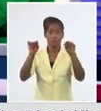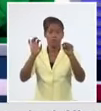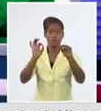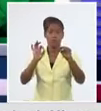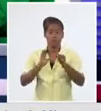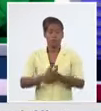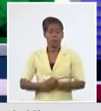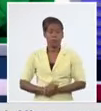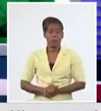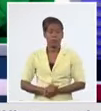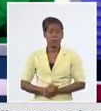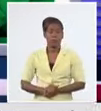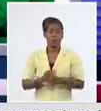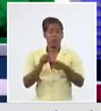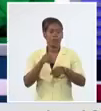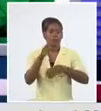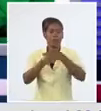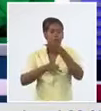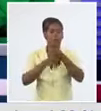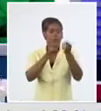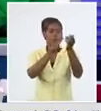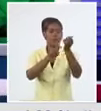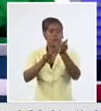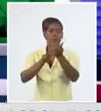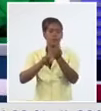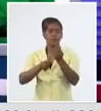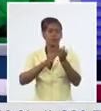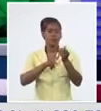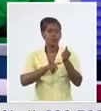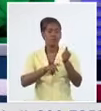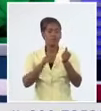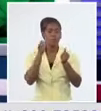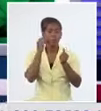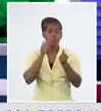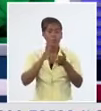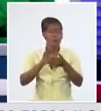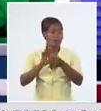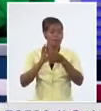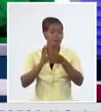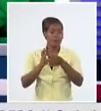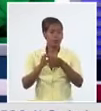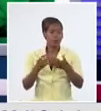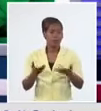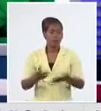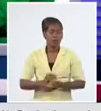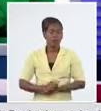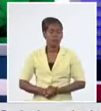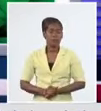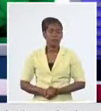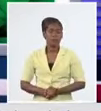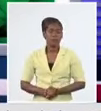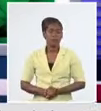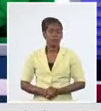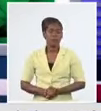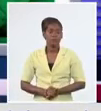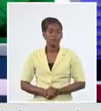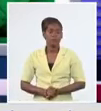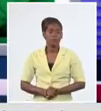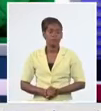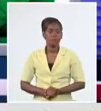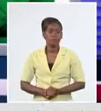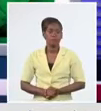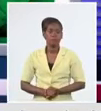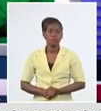provincias que hoy quisiéramos hacer referencias, sin abrumar datos estadísticos, solamente mencionarlas, llamar la